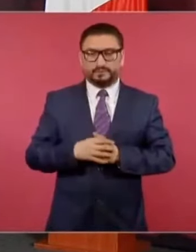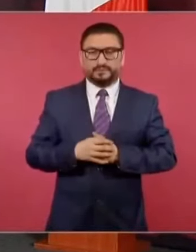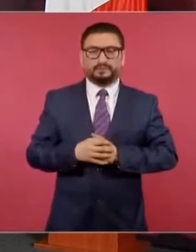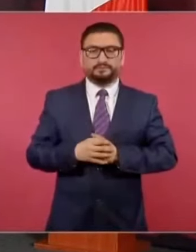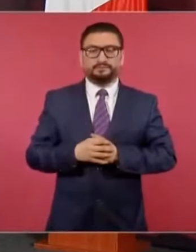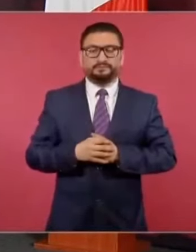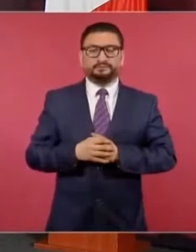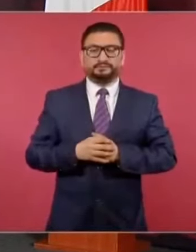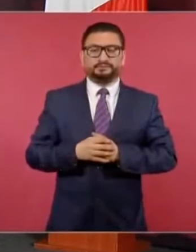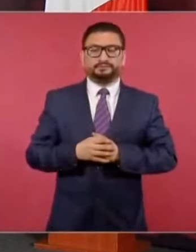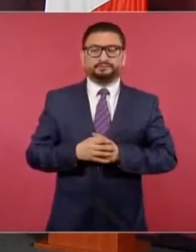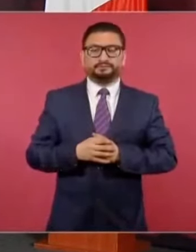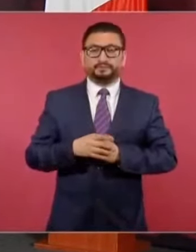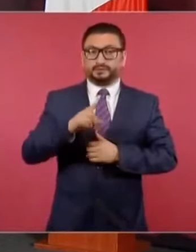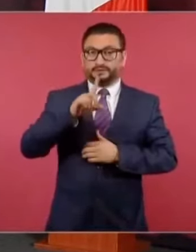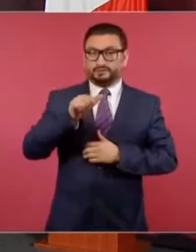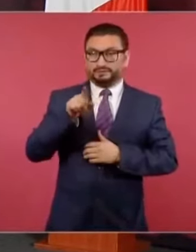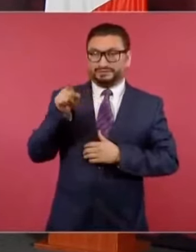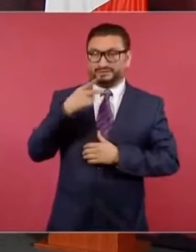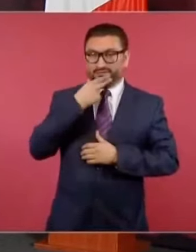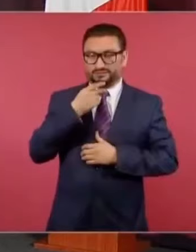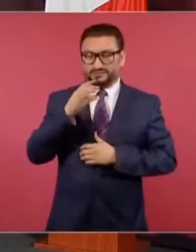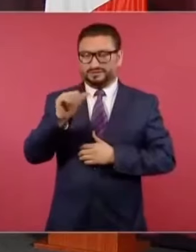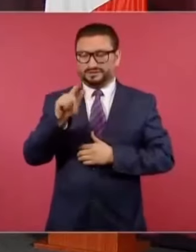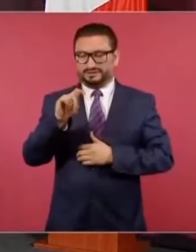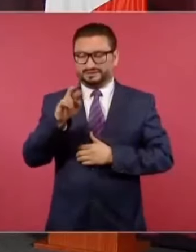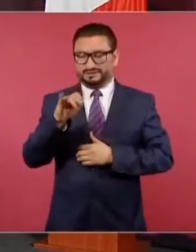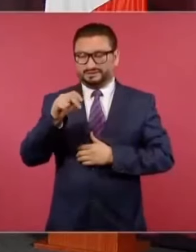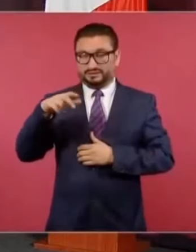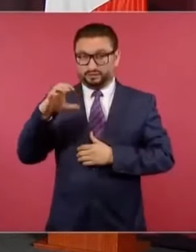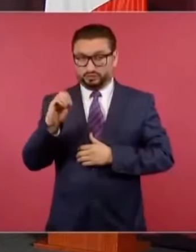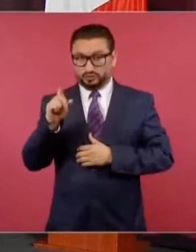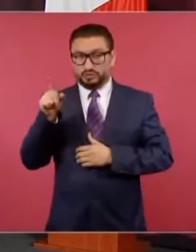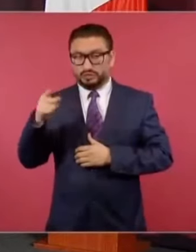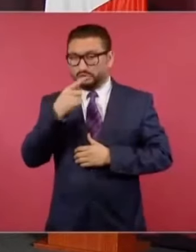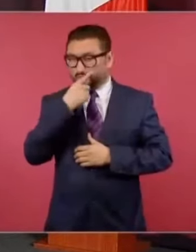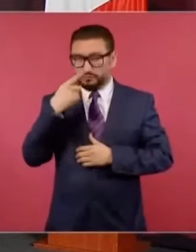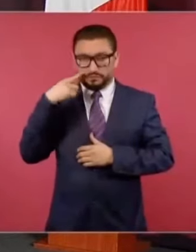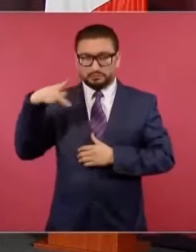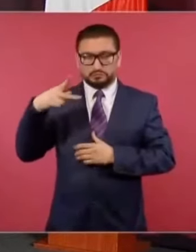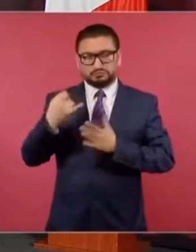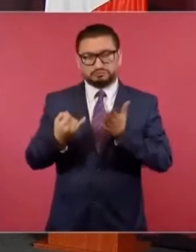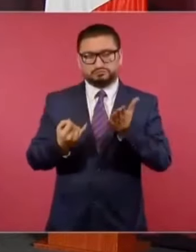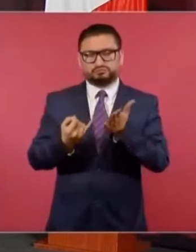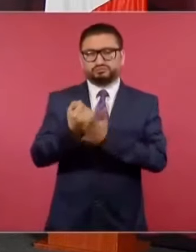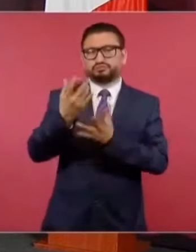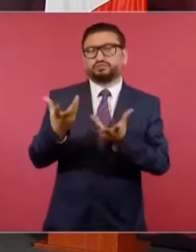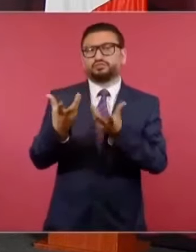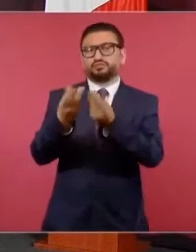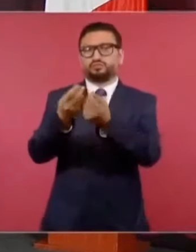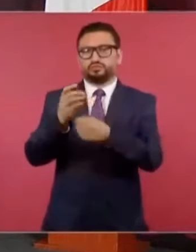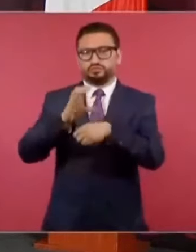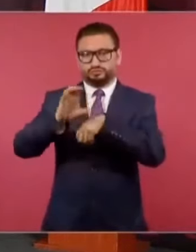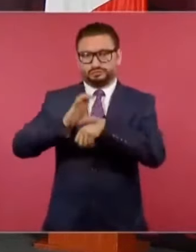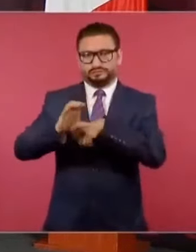y Catarino opta por irse con los